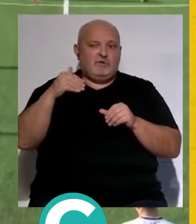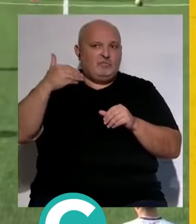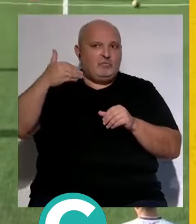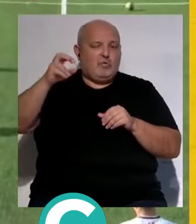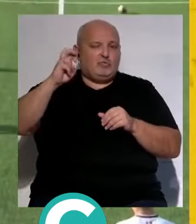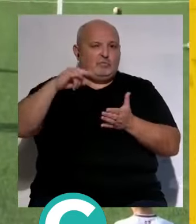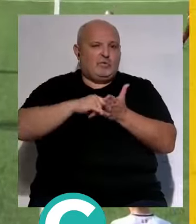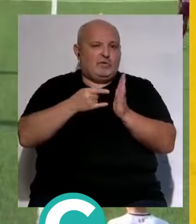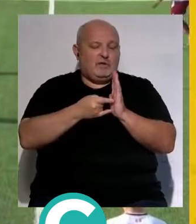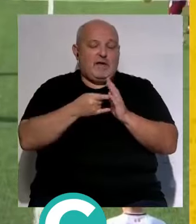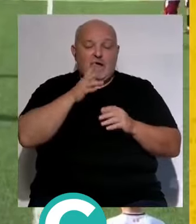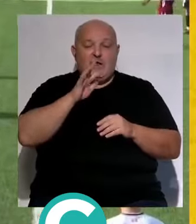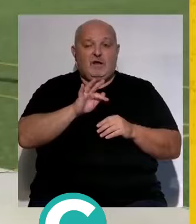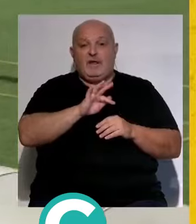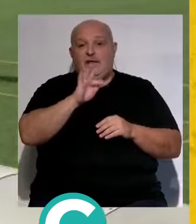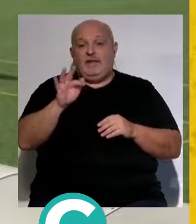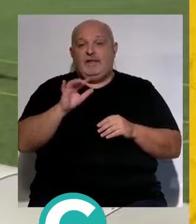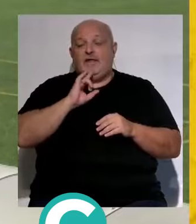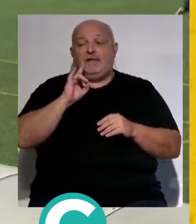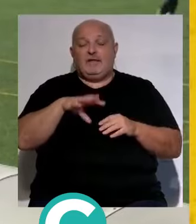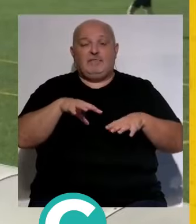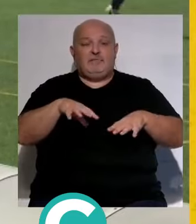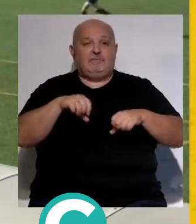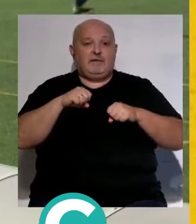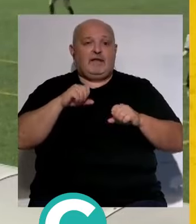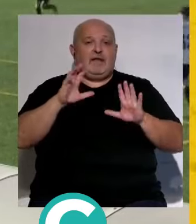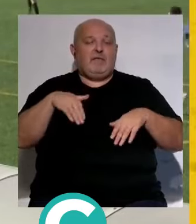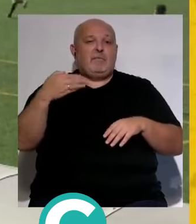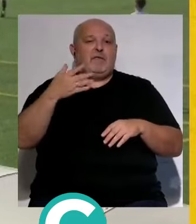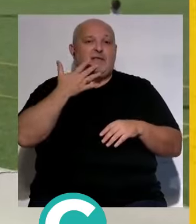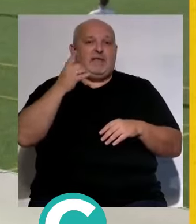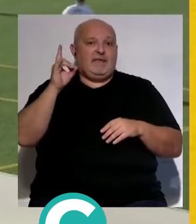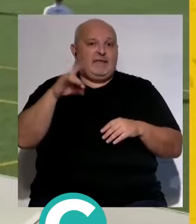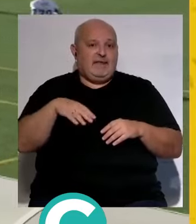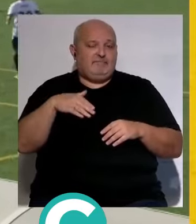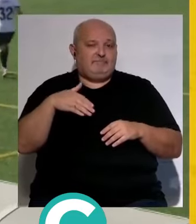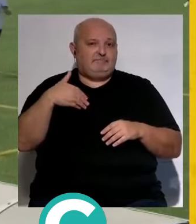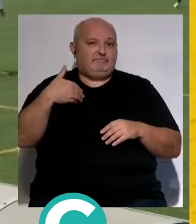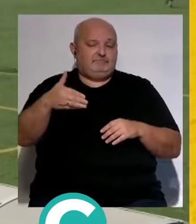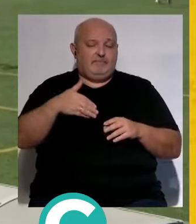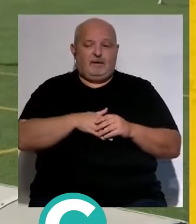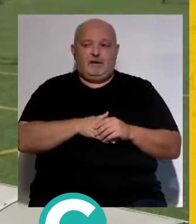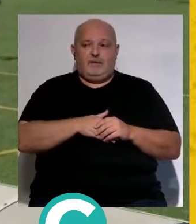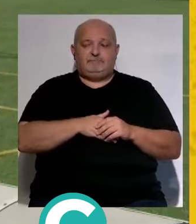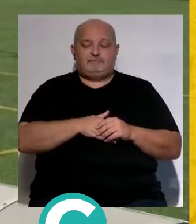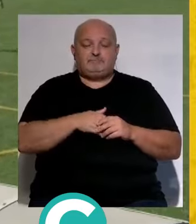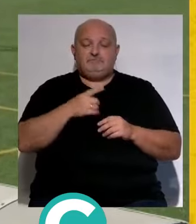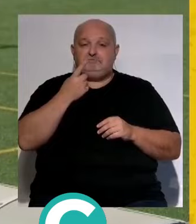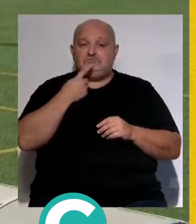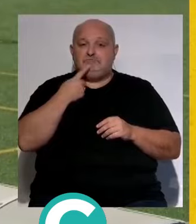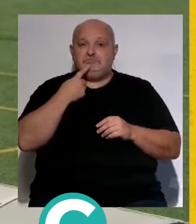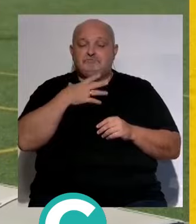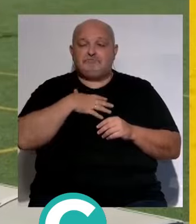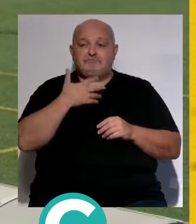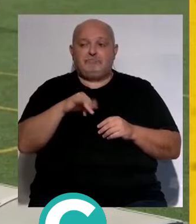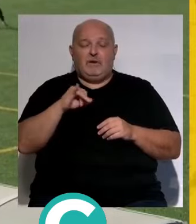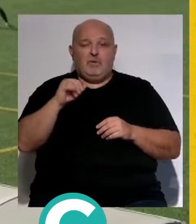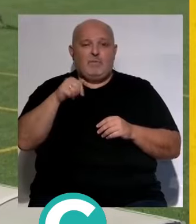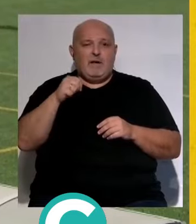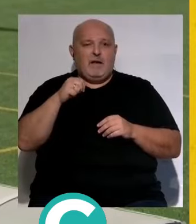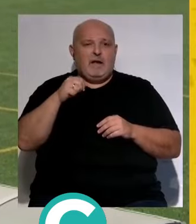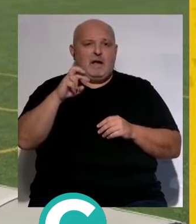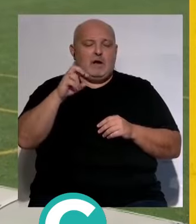futuros proyectos. Y ahora vamos a ver quién es el que ocupa el banquillo del Mirandilla. Suena con muchísima fuerza Juanma